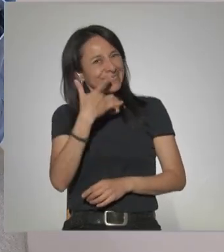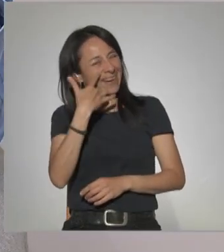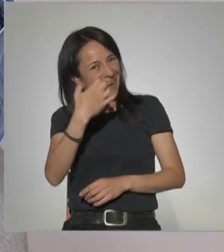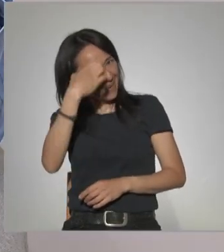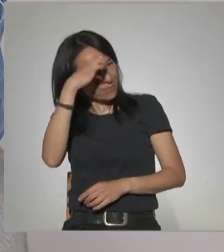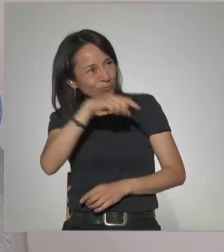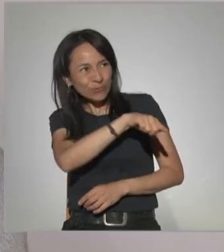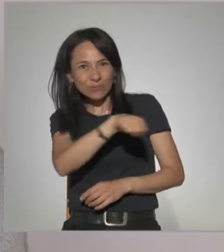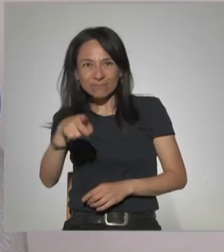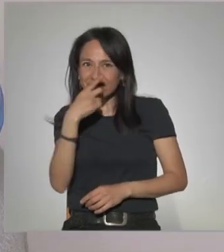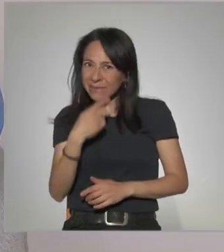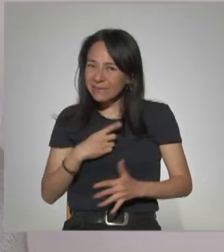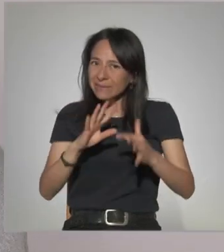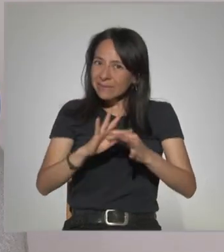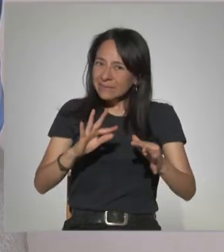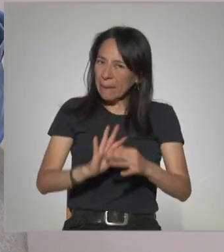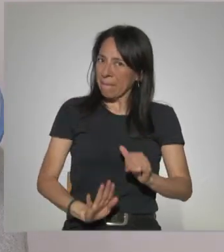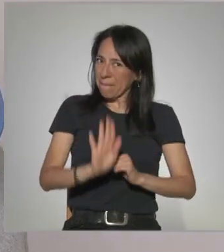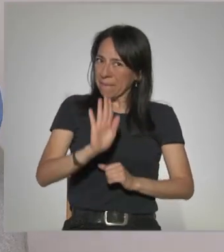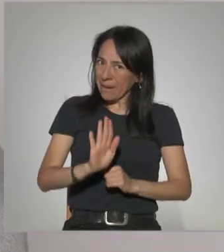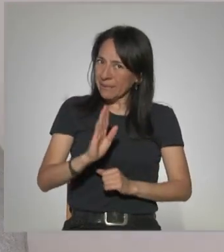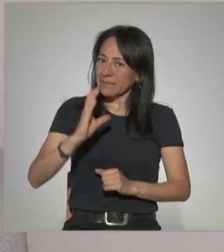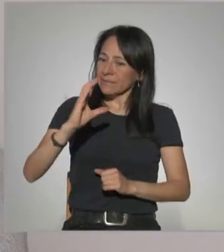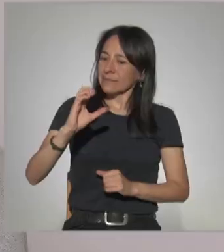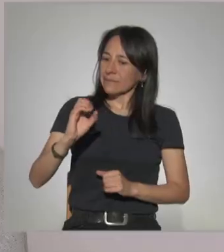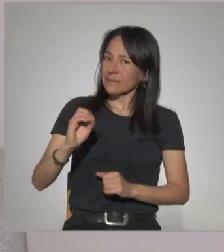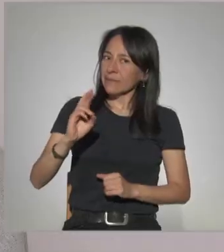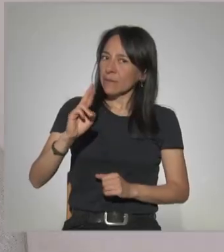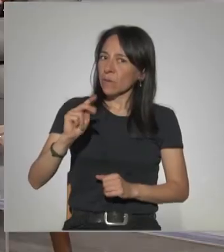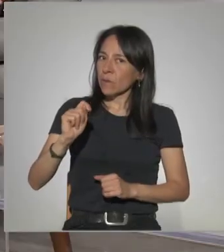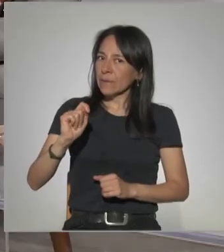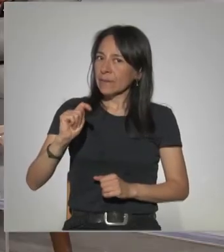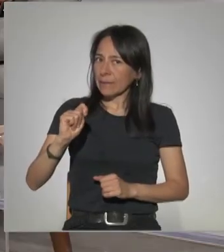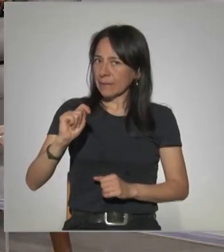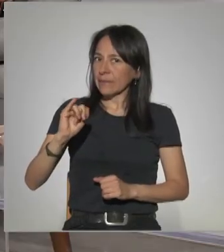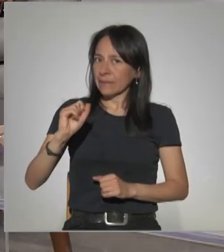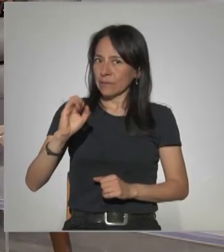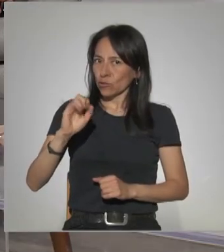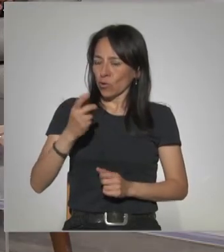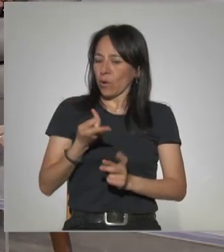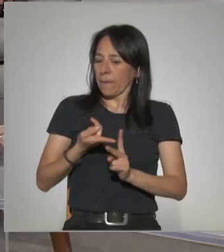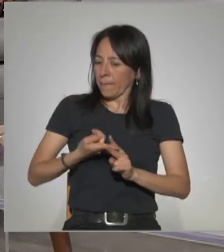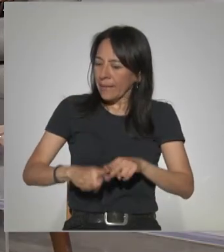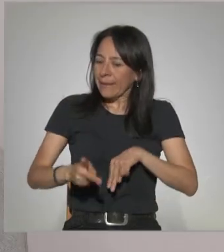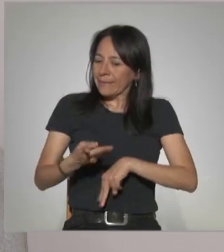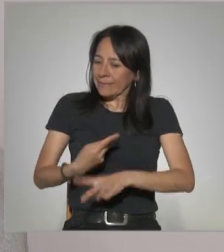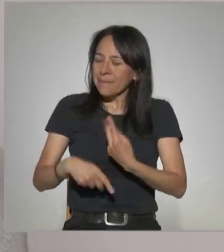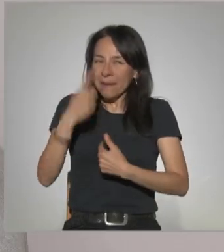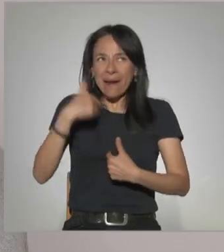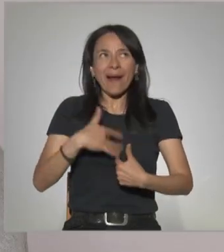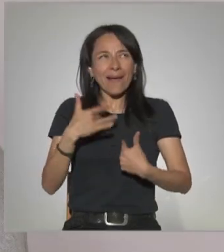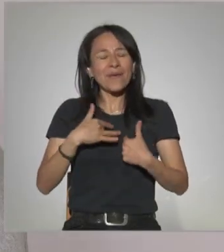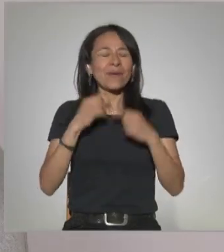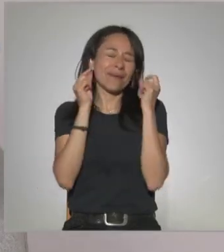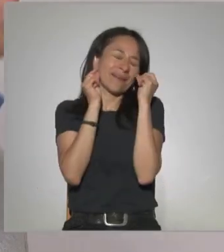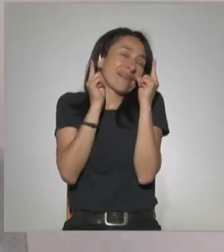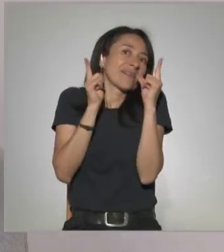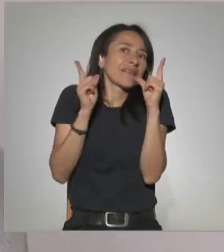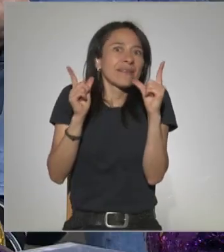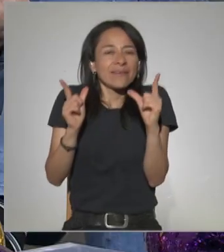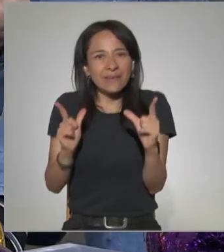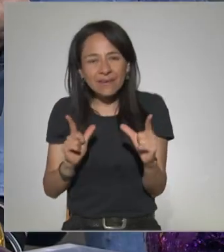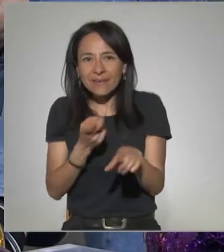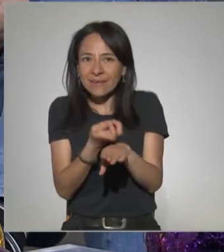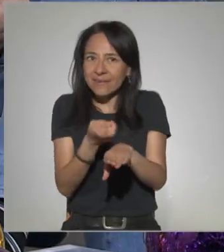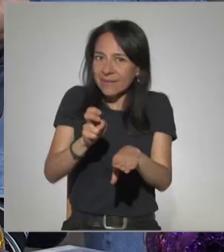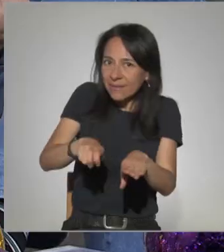que nace, para que yo pueda sobrevivir y para que pueda despertarme en la mañana y